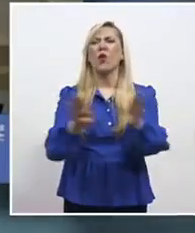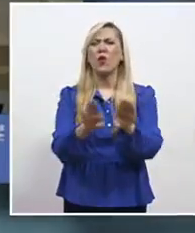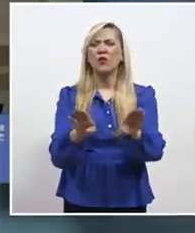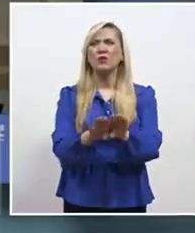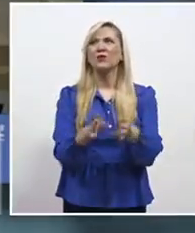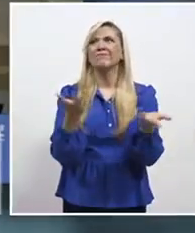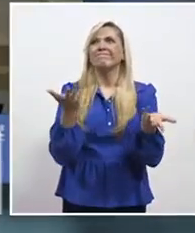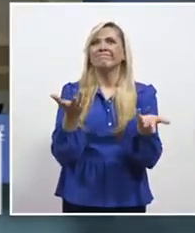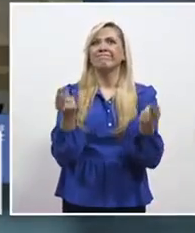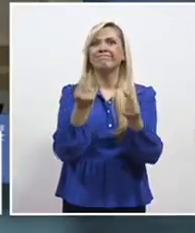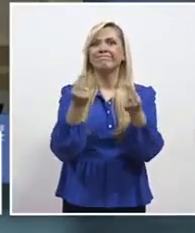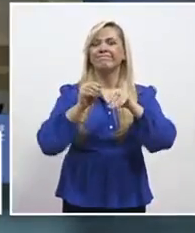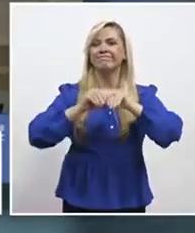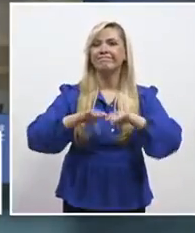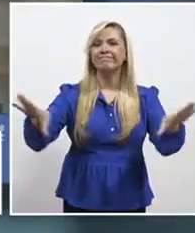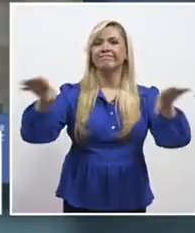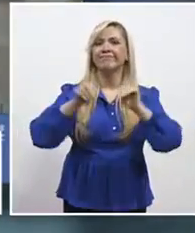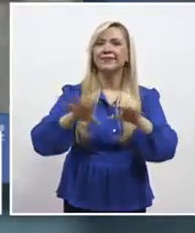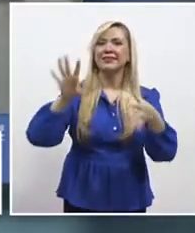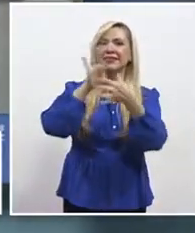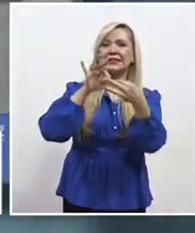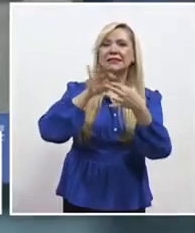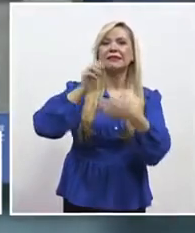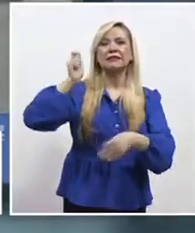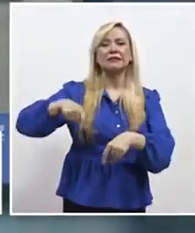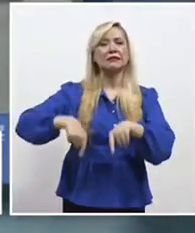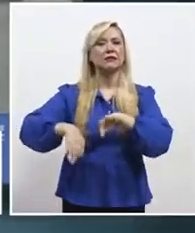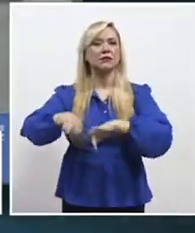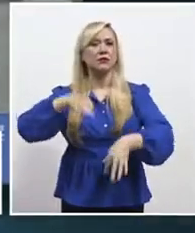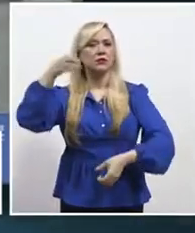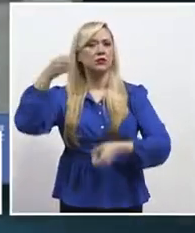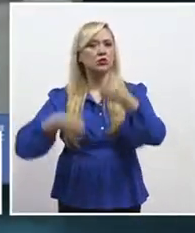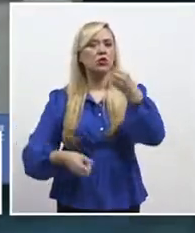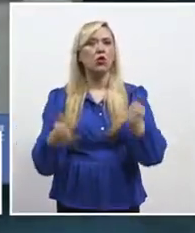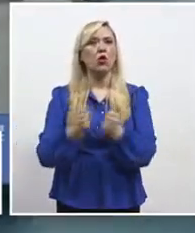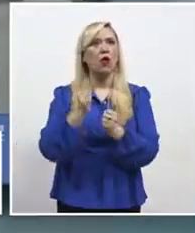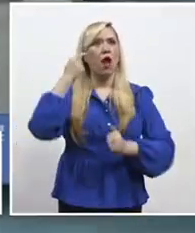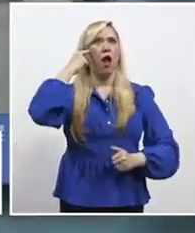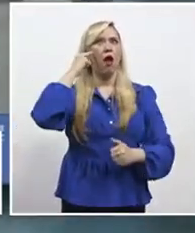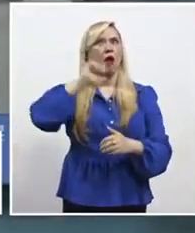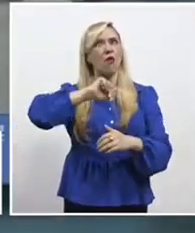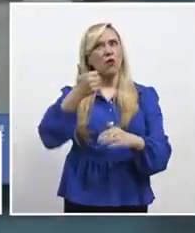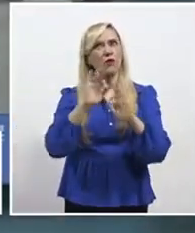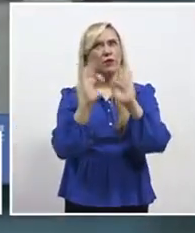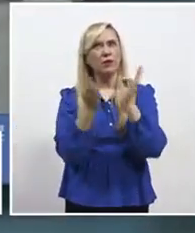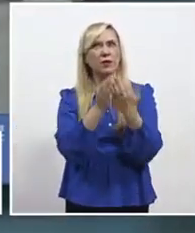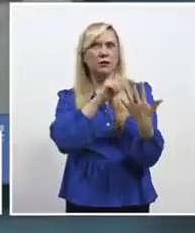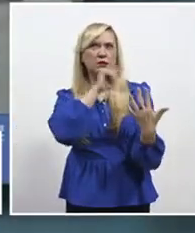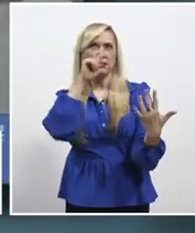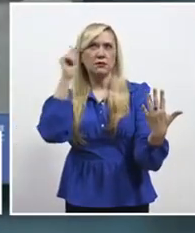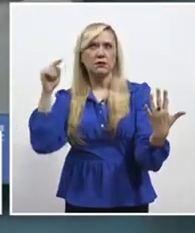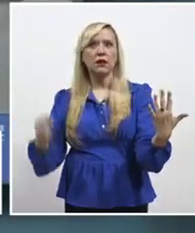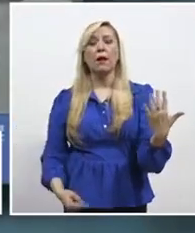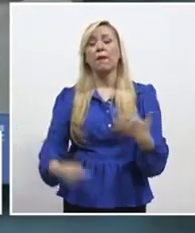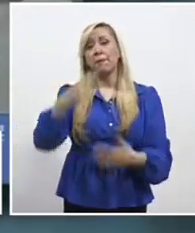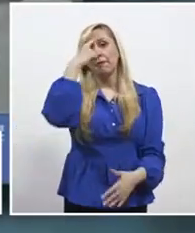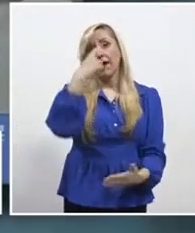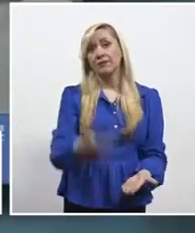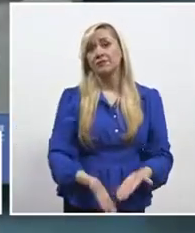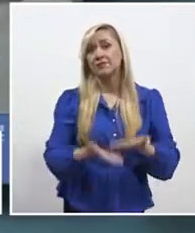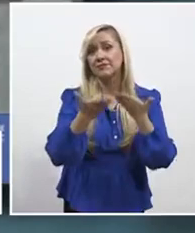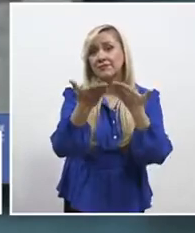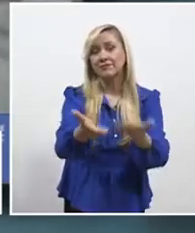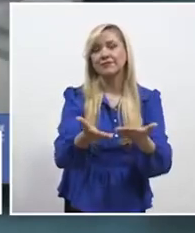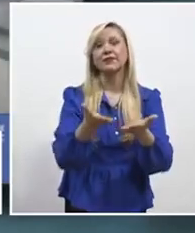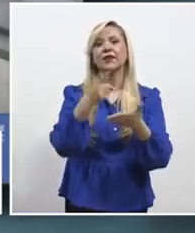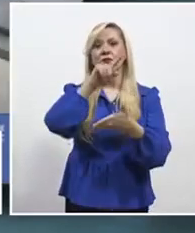de manera efectiva la labor jurisdiccional, con la ayuda de vías y productos que alberguen los elementos procesales sustantivos, pero que también tengan